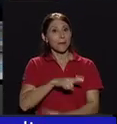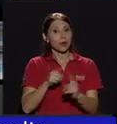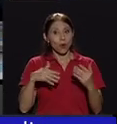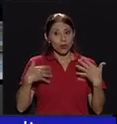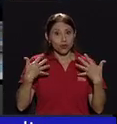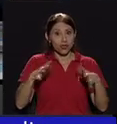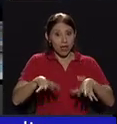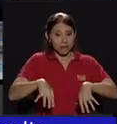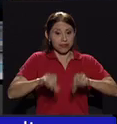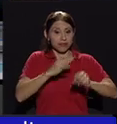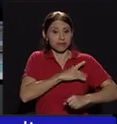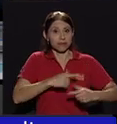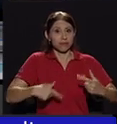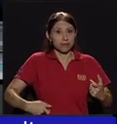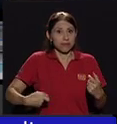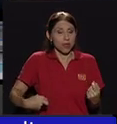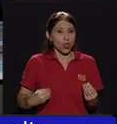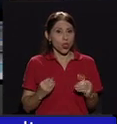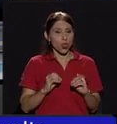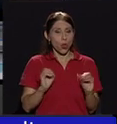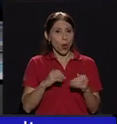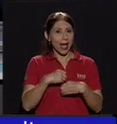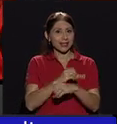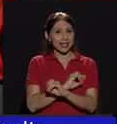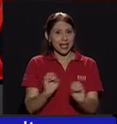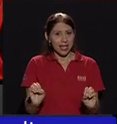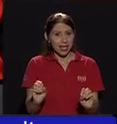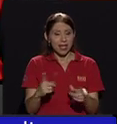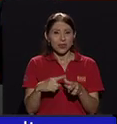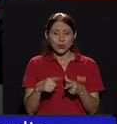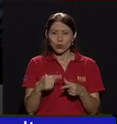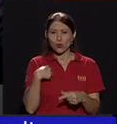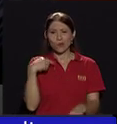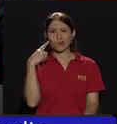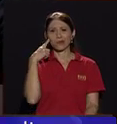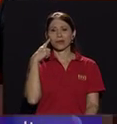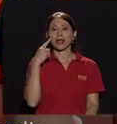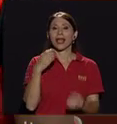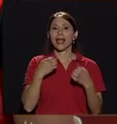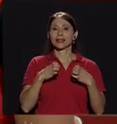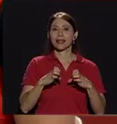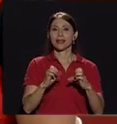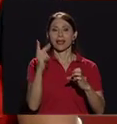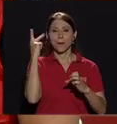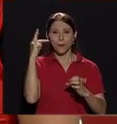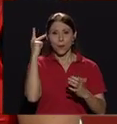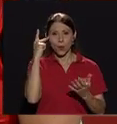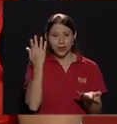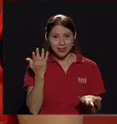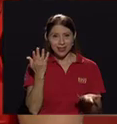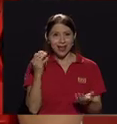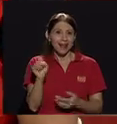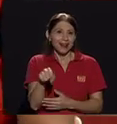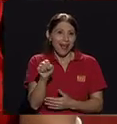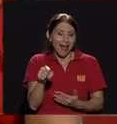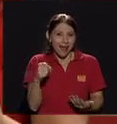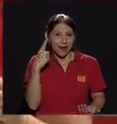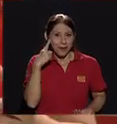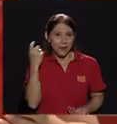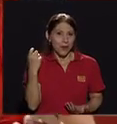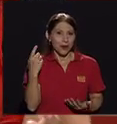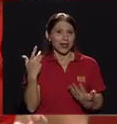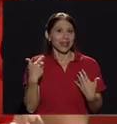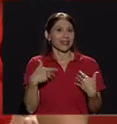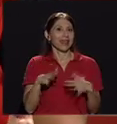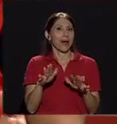no se da. No lo hace. Pero eso me hace pensar de que esa estrategia política, claro, porque siempre hemos sido más